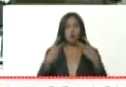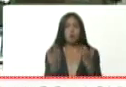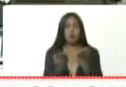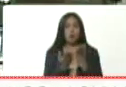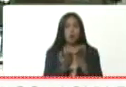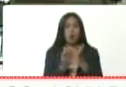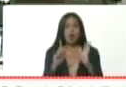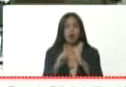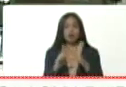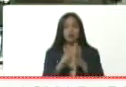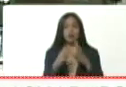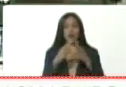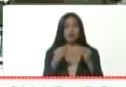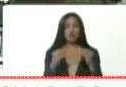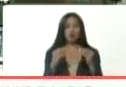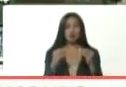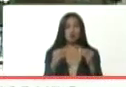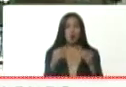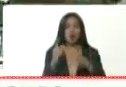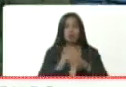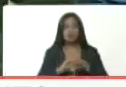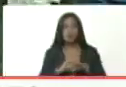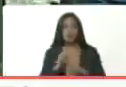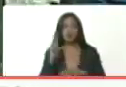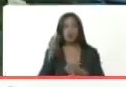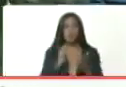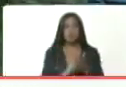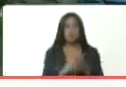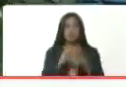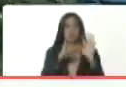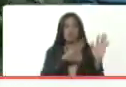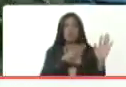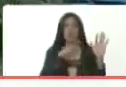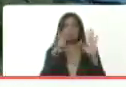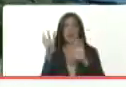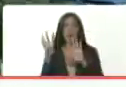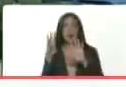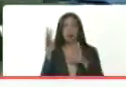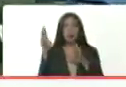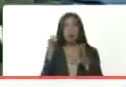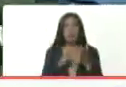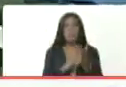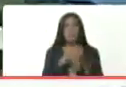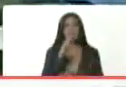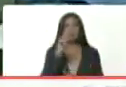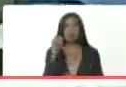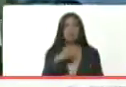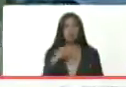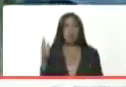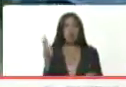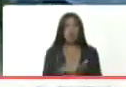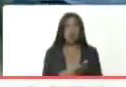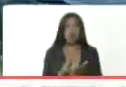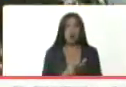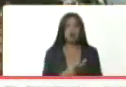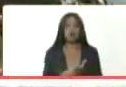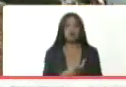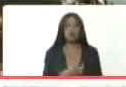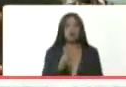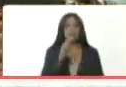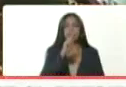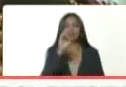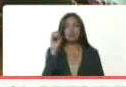y liceos a todo el periodo 2019 2020 que estoy aprobando 20 mil